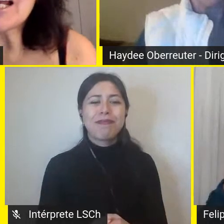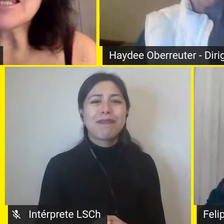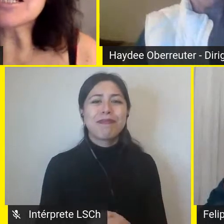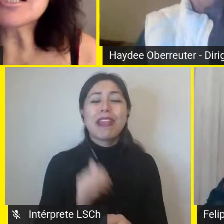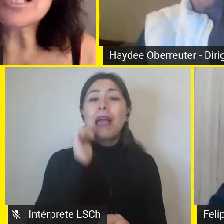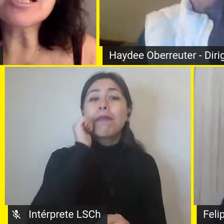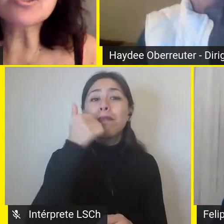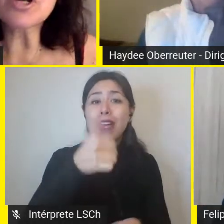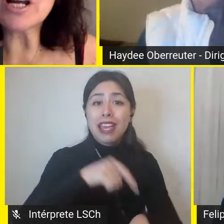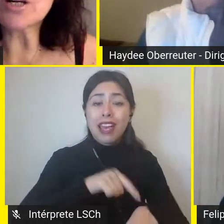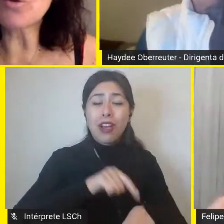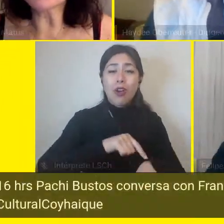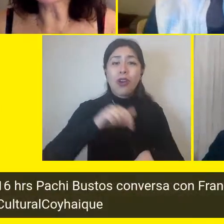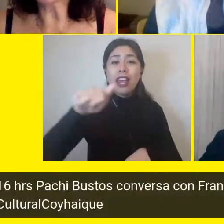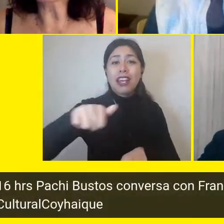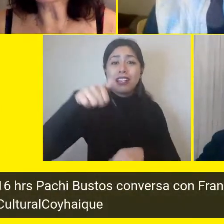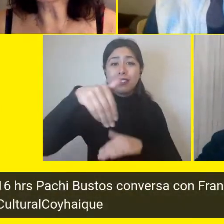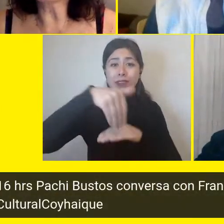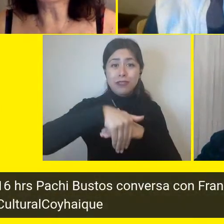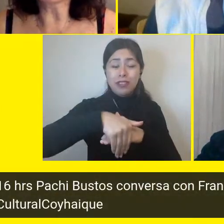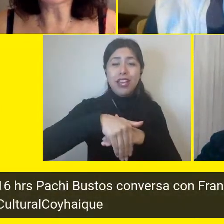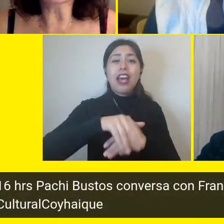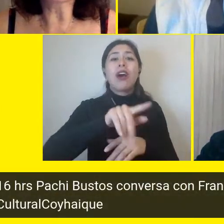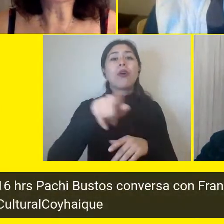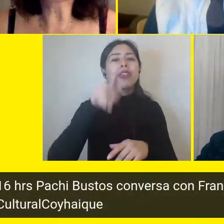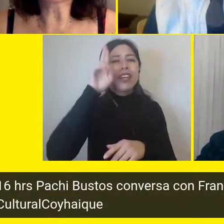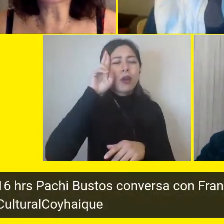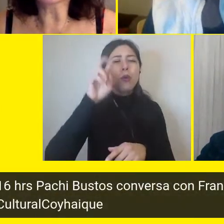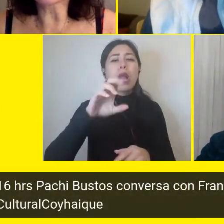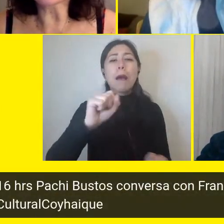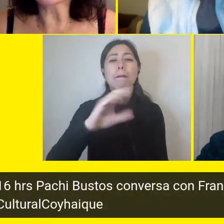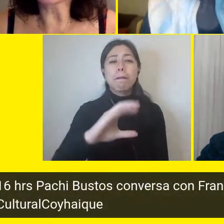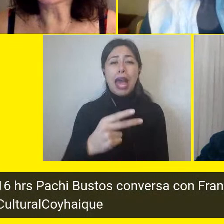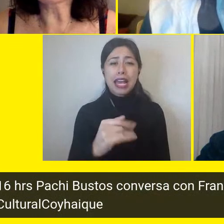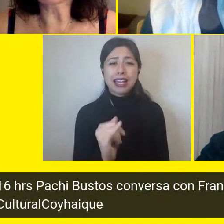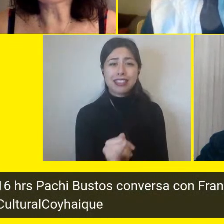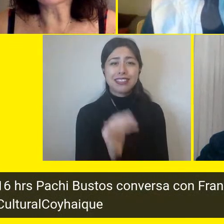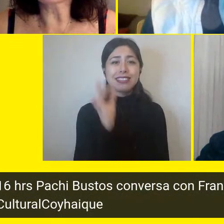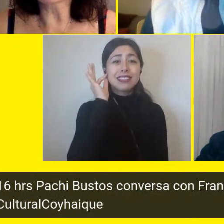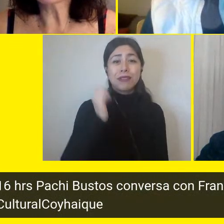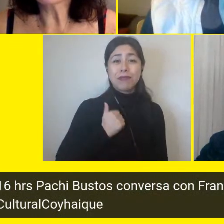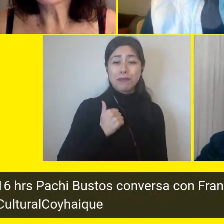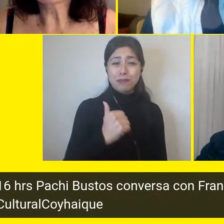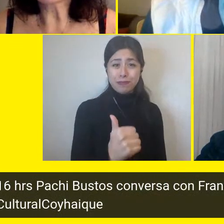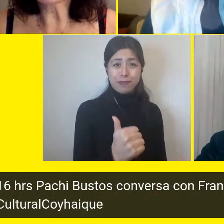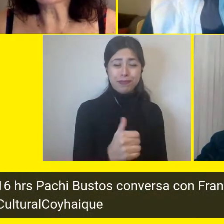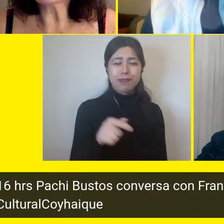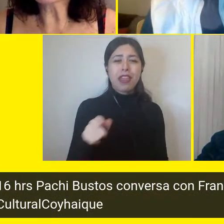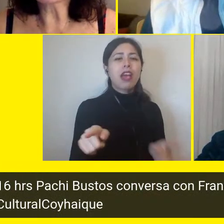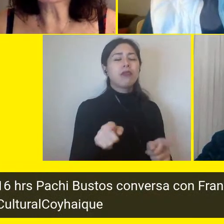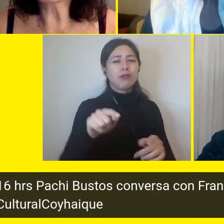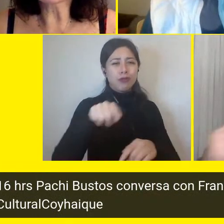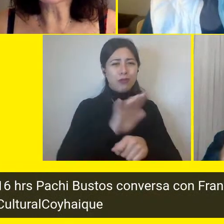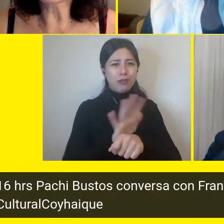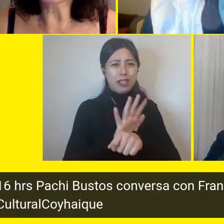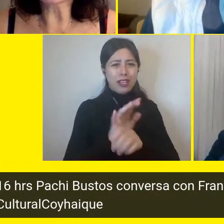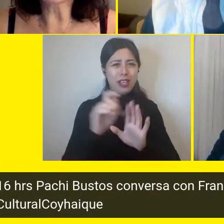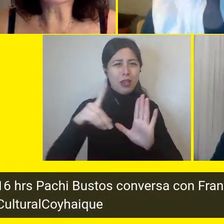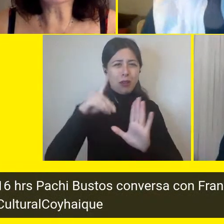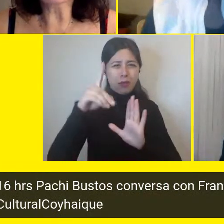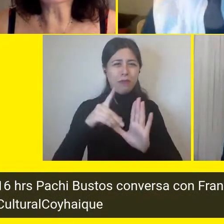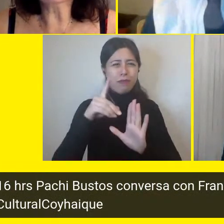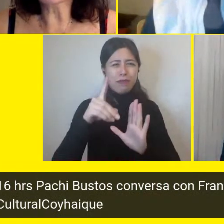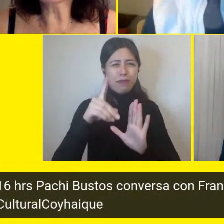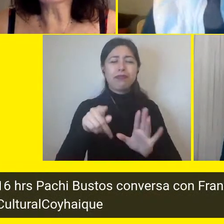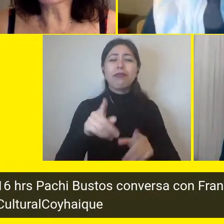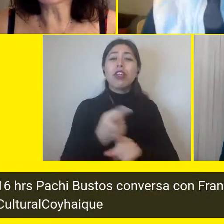Mañana a las 16 horas, recuerden que Pachi Bustos, la directora de AIDE y el Pez Volador, va a estar conversando con Francisco